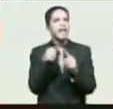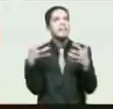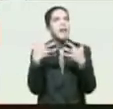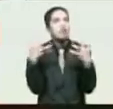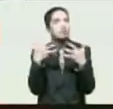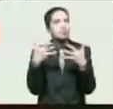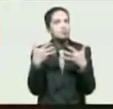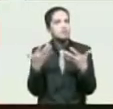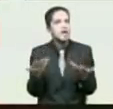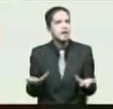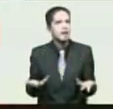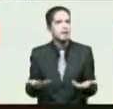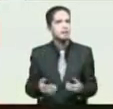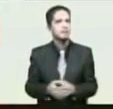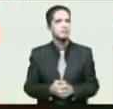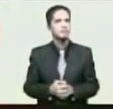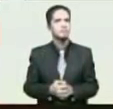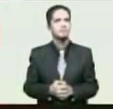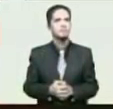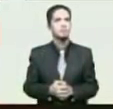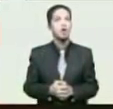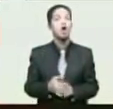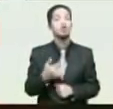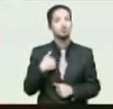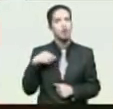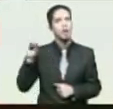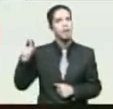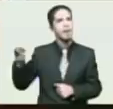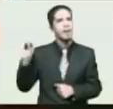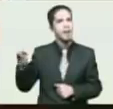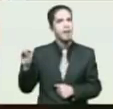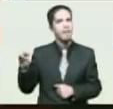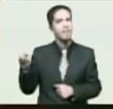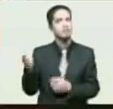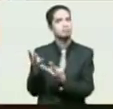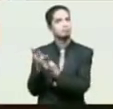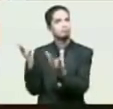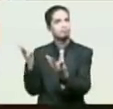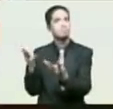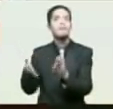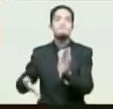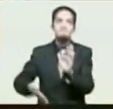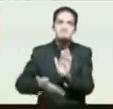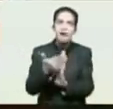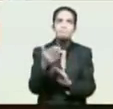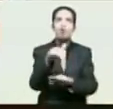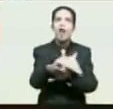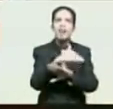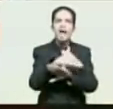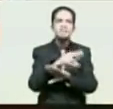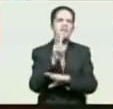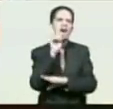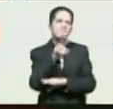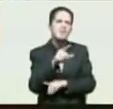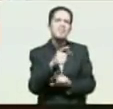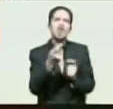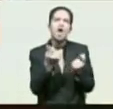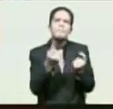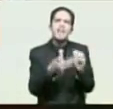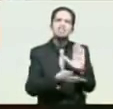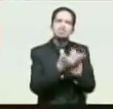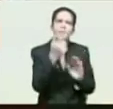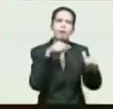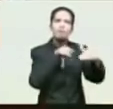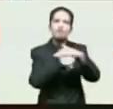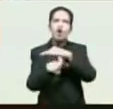toca, yo les he dicho a los compañeros que nos vamos para la calle a ver el tema de los precios, a meternos donde tengamos